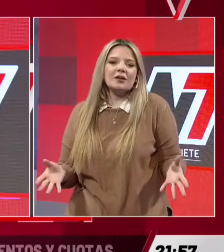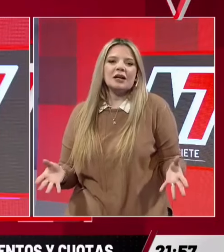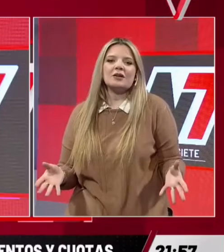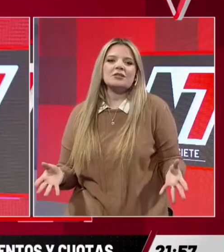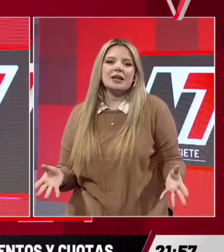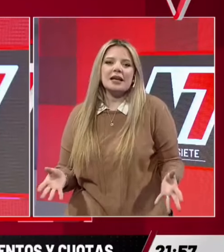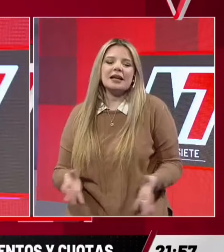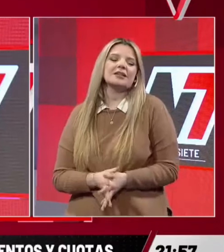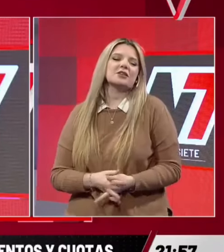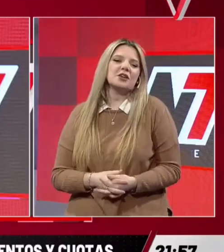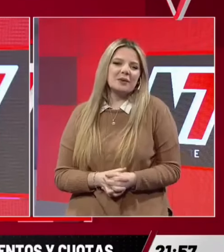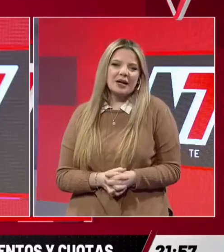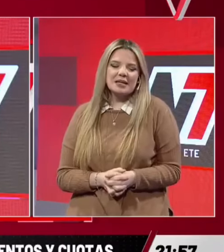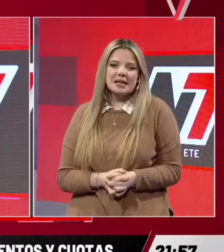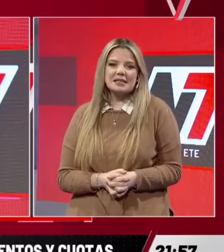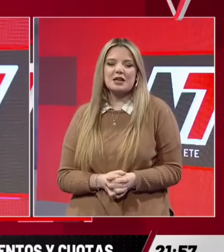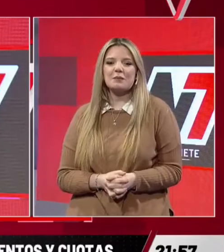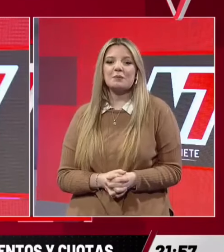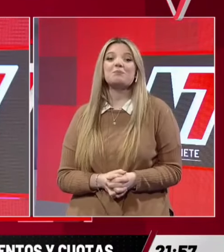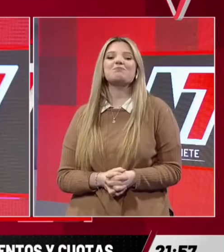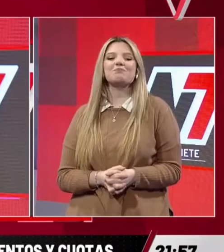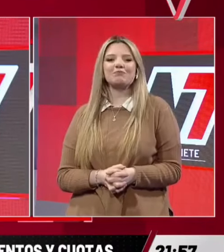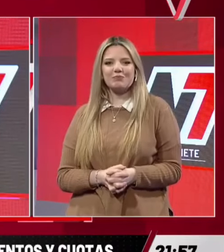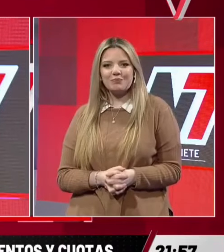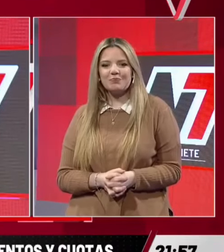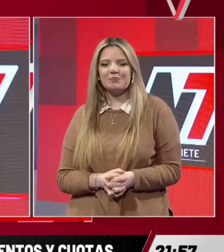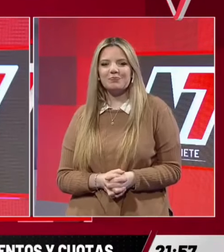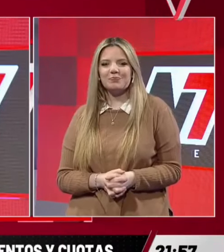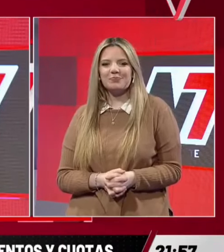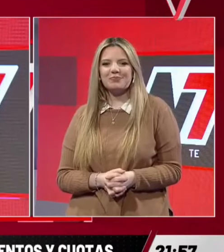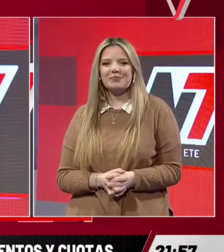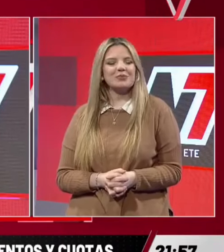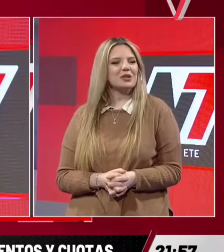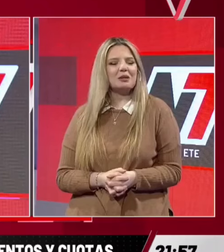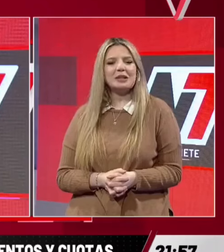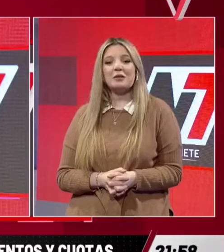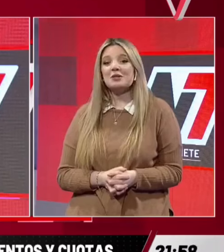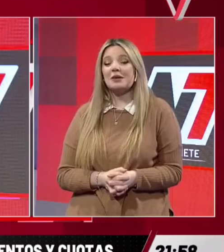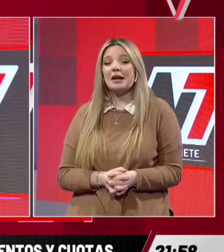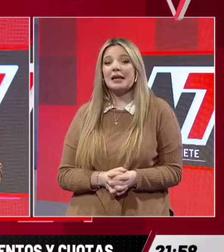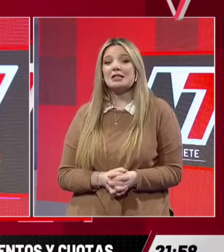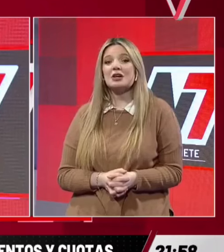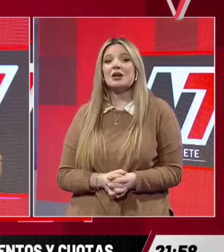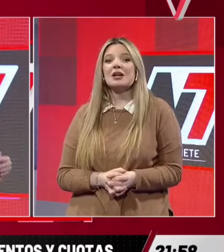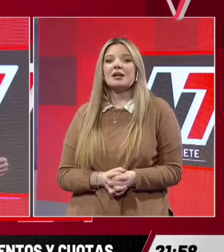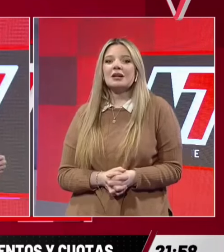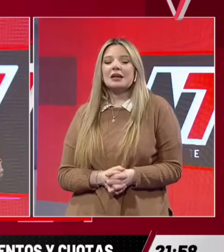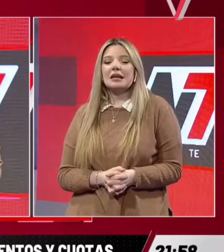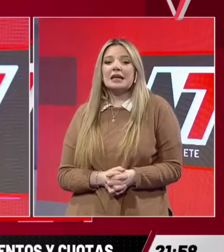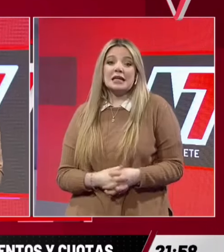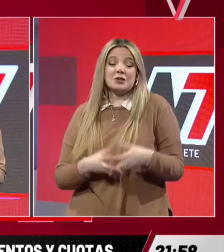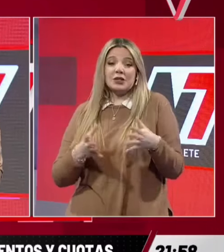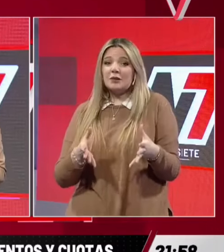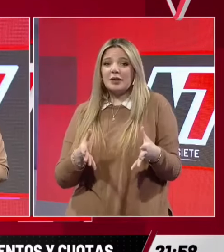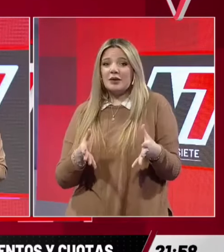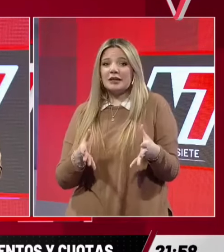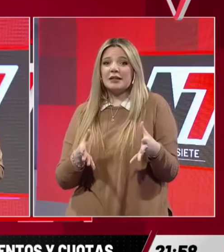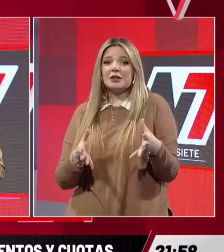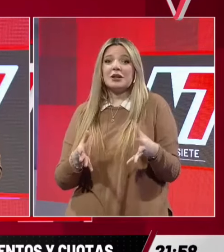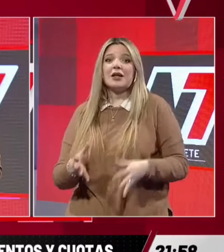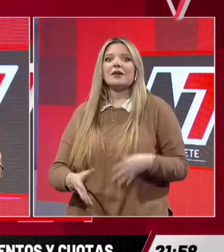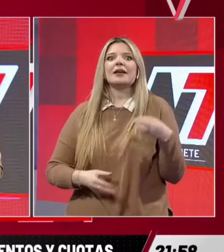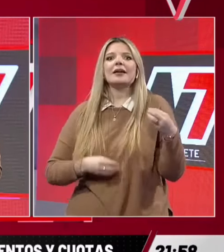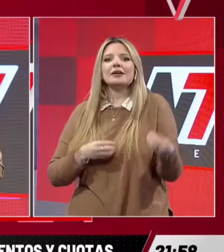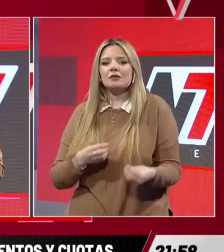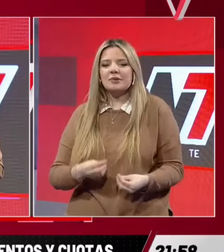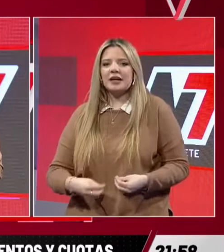hoy arrancó el Hot sale en todo el país as Qué locura con el hotsale hay fueguitos por todos lados totalmente vamos a hablar deo todo encendido con el hotsale y sobre todo para los que